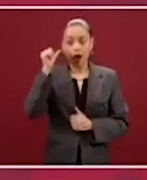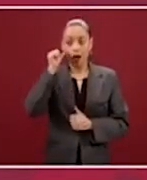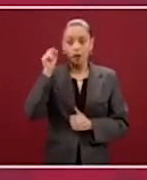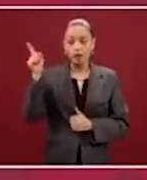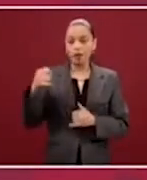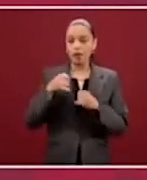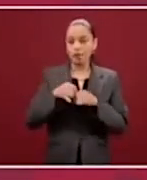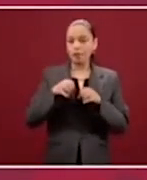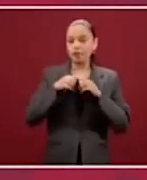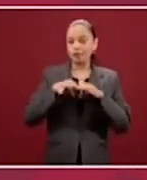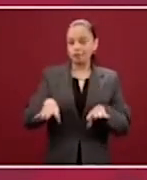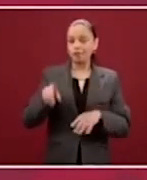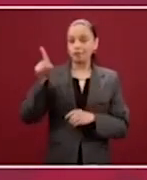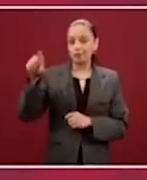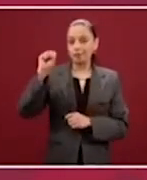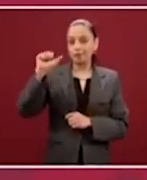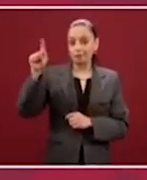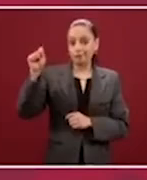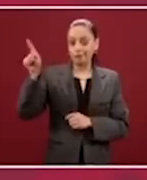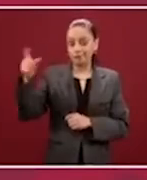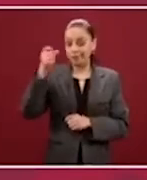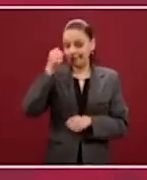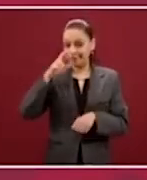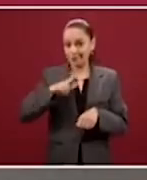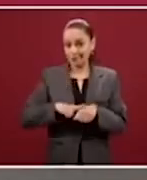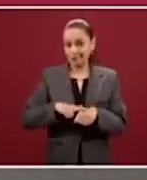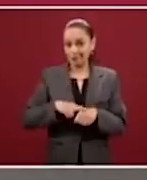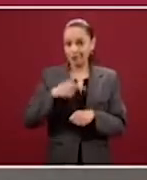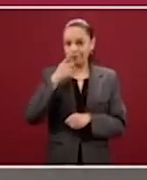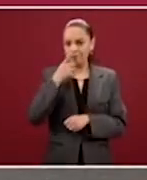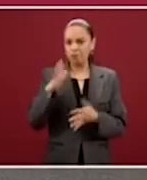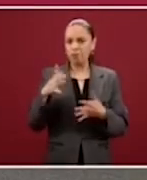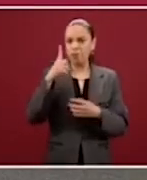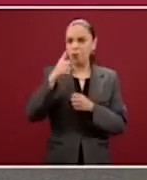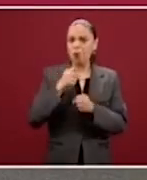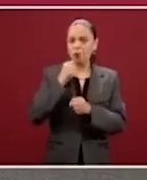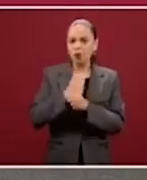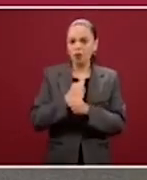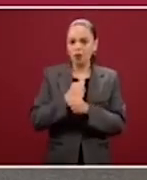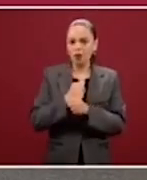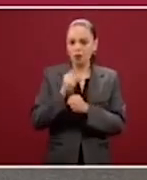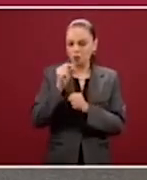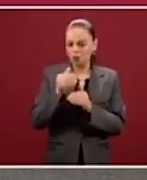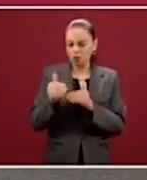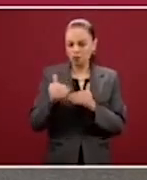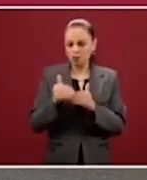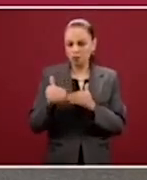año un poco más ha aumentado las reservas